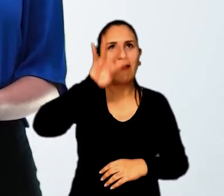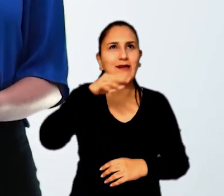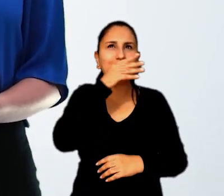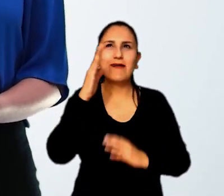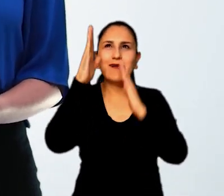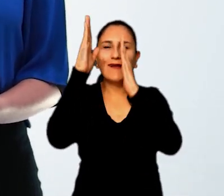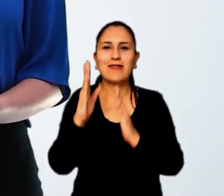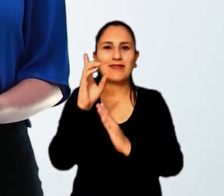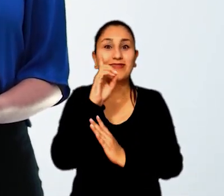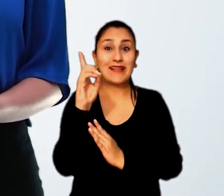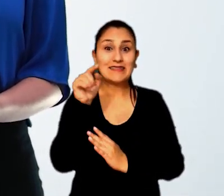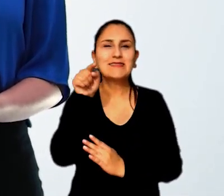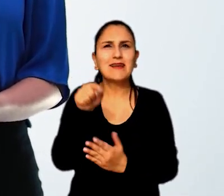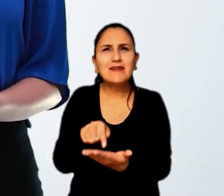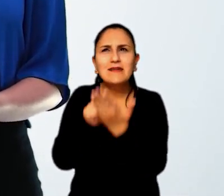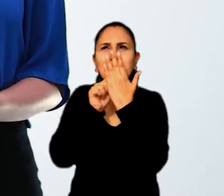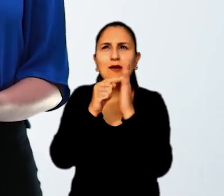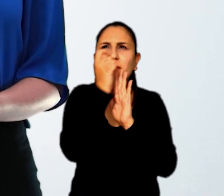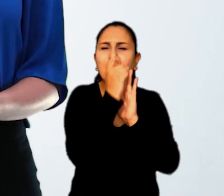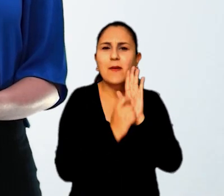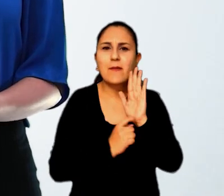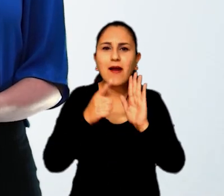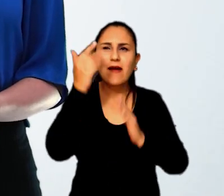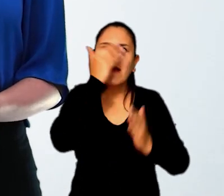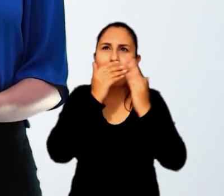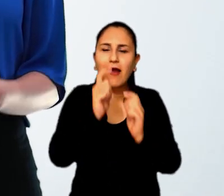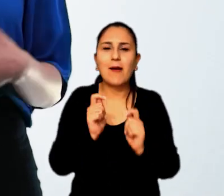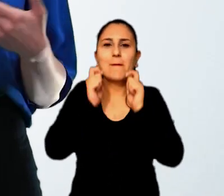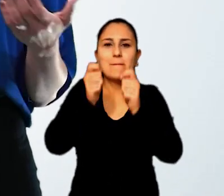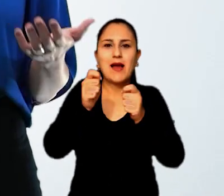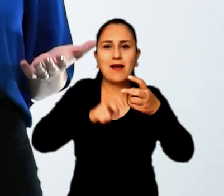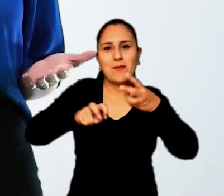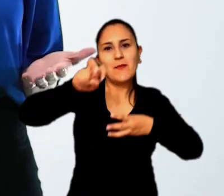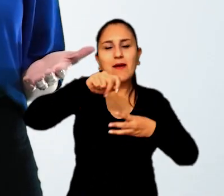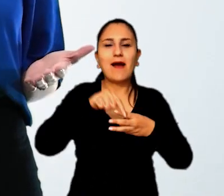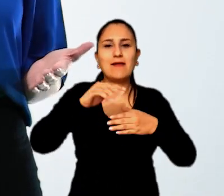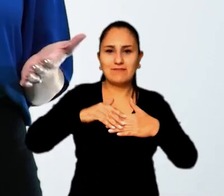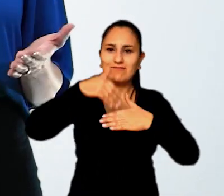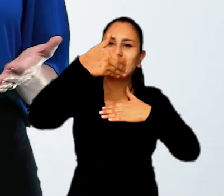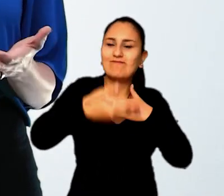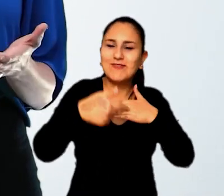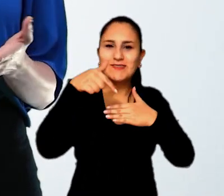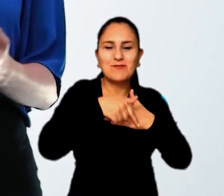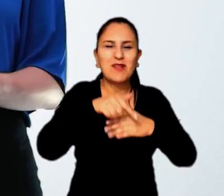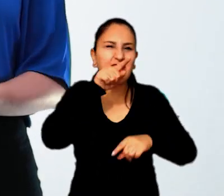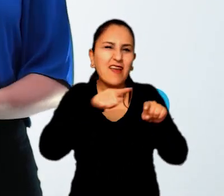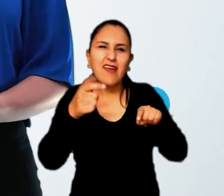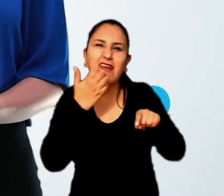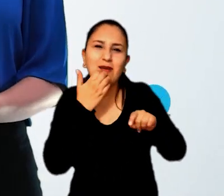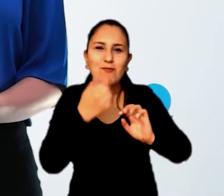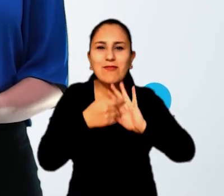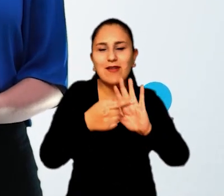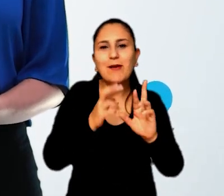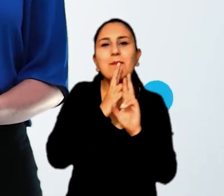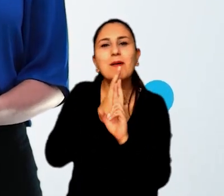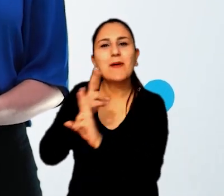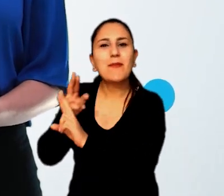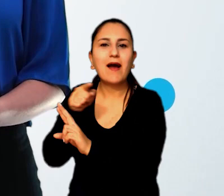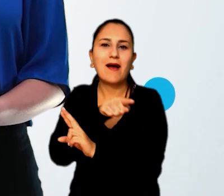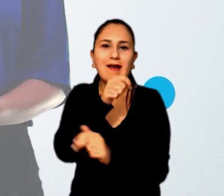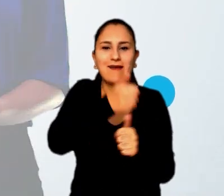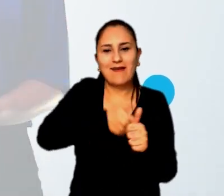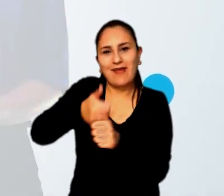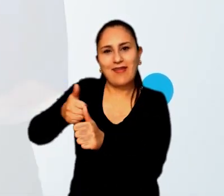se presentan los parámetros para la asignación de niveles y posteriormente algunos ejemplos de respuestas para cada